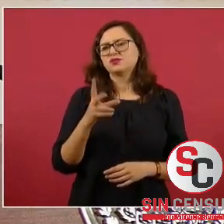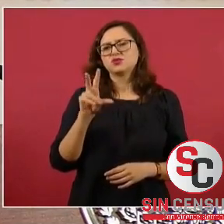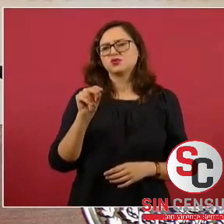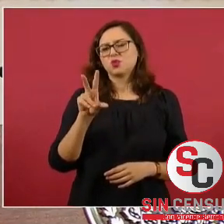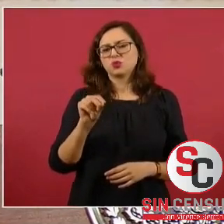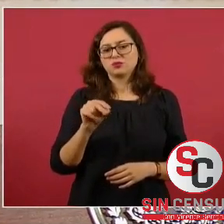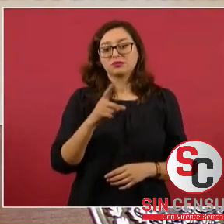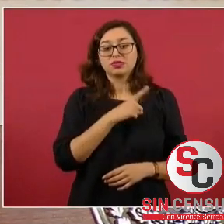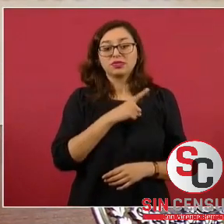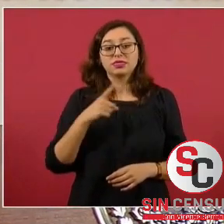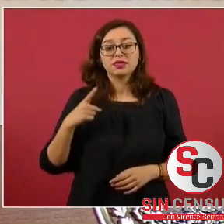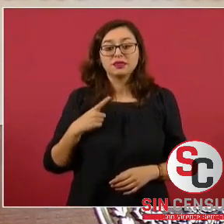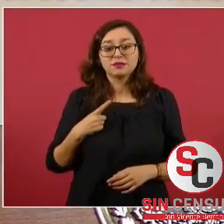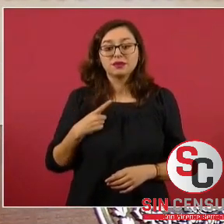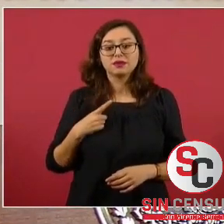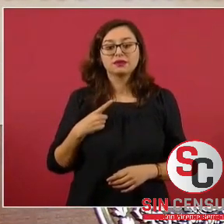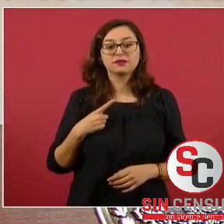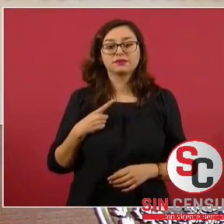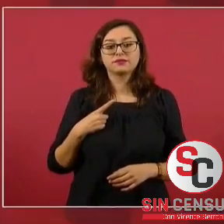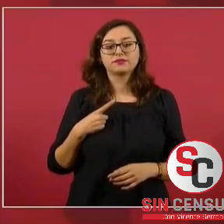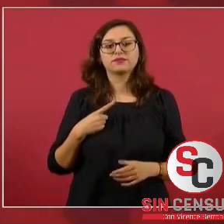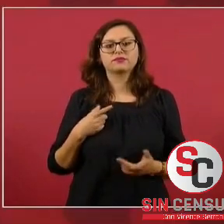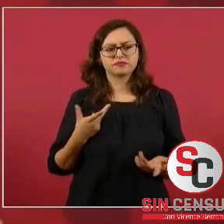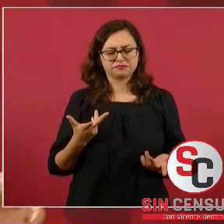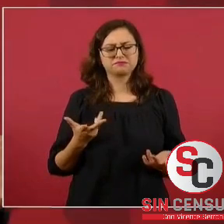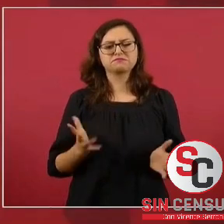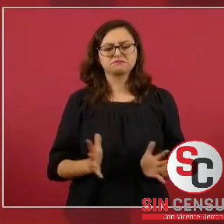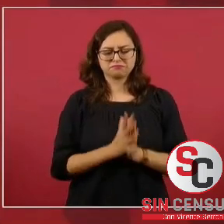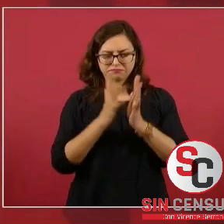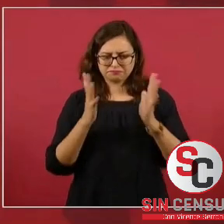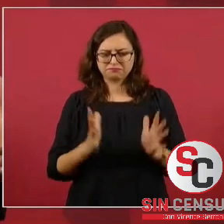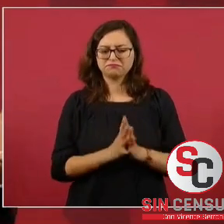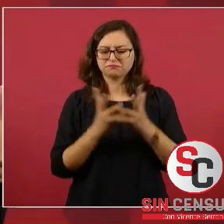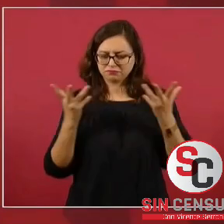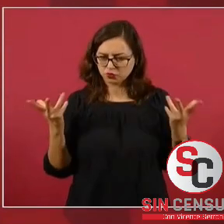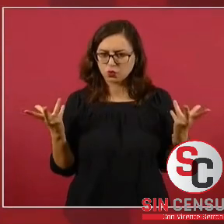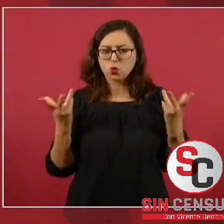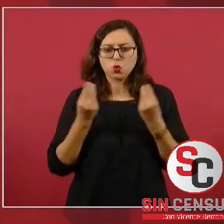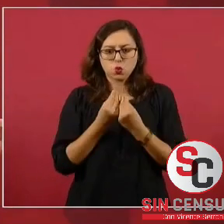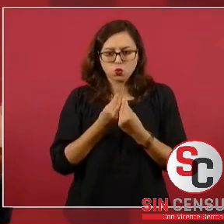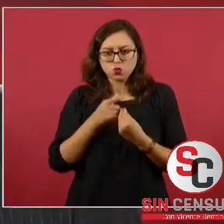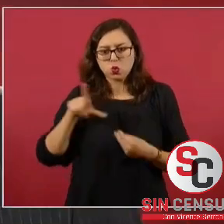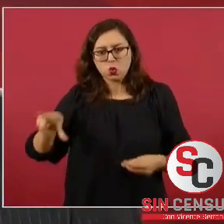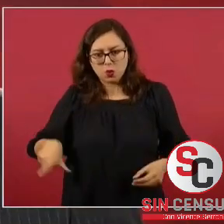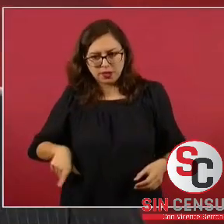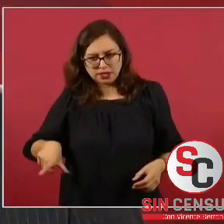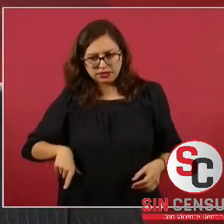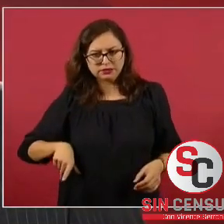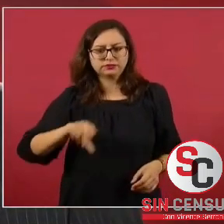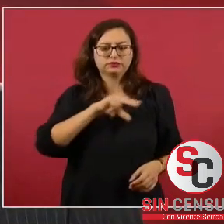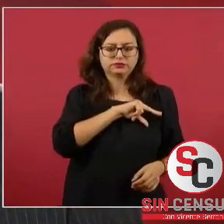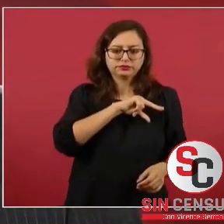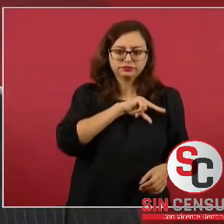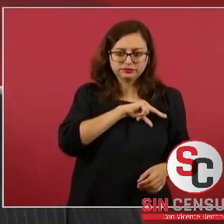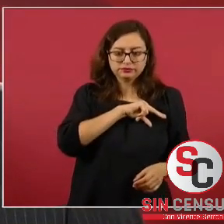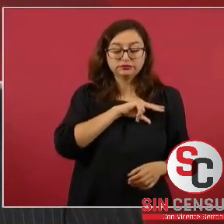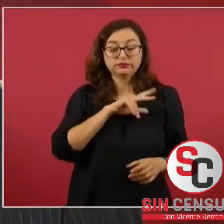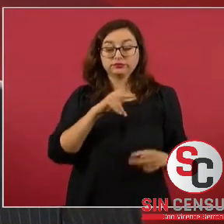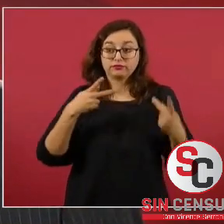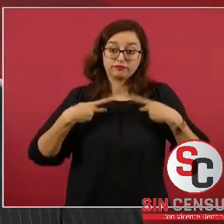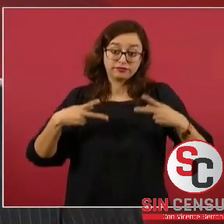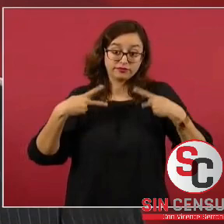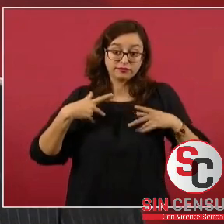Tiene que haber una participación conjunta del sector público, sector privado, del sector